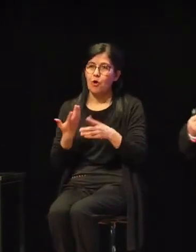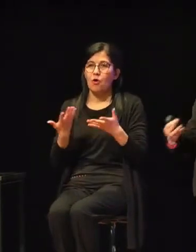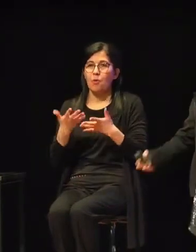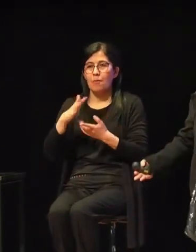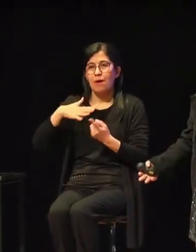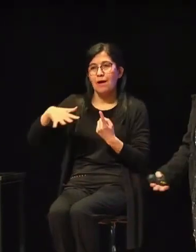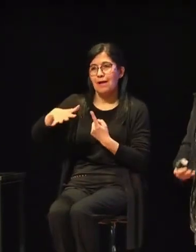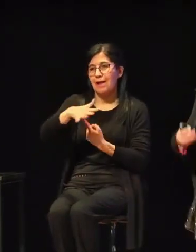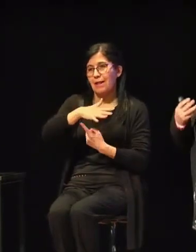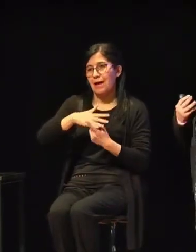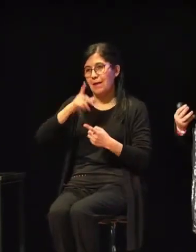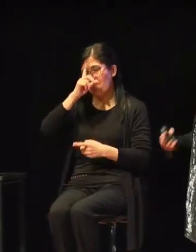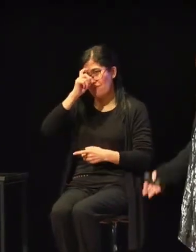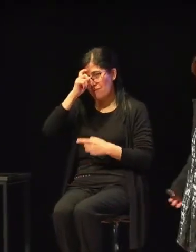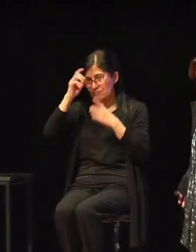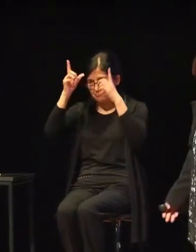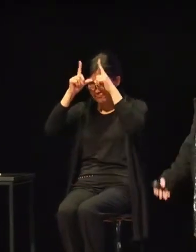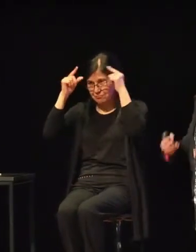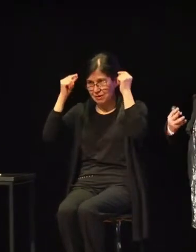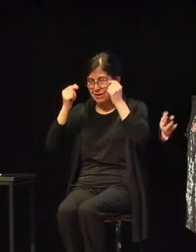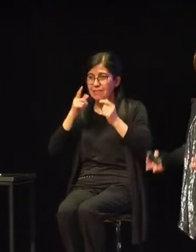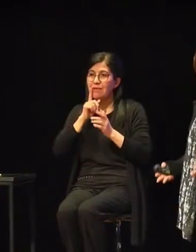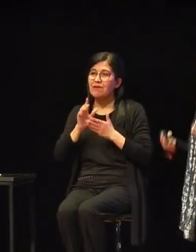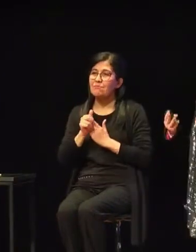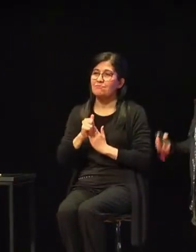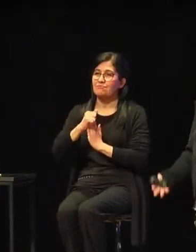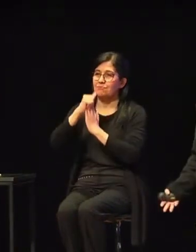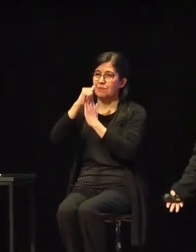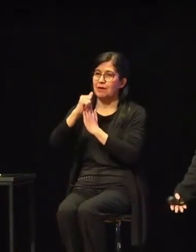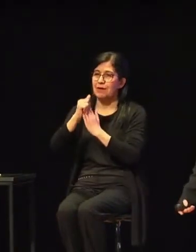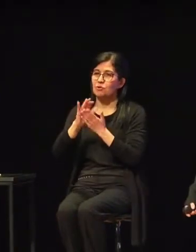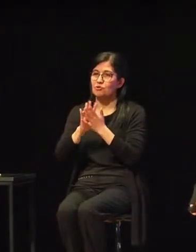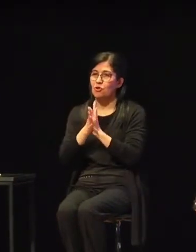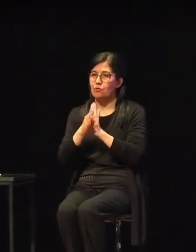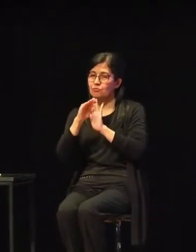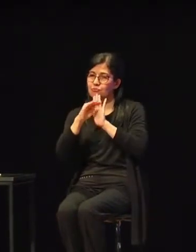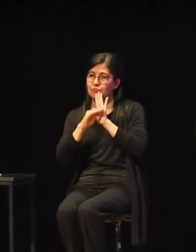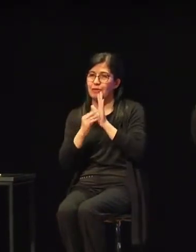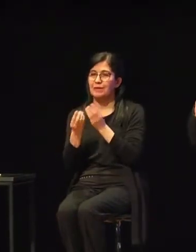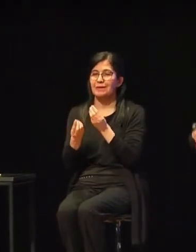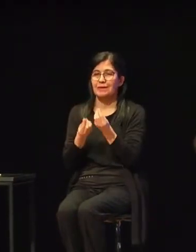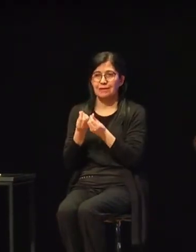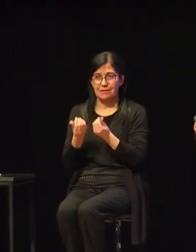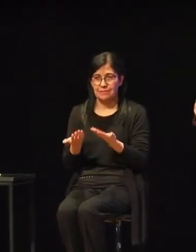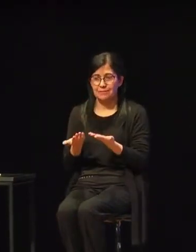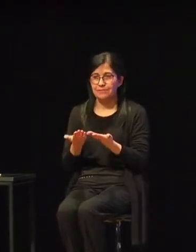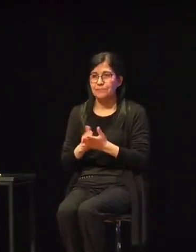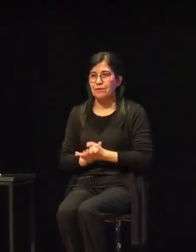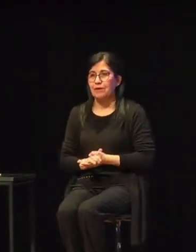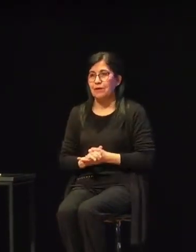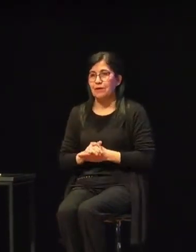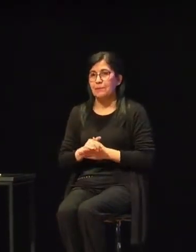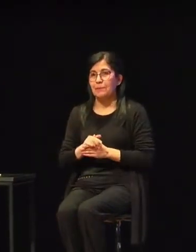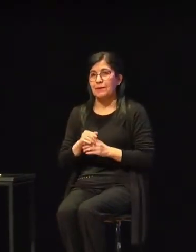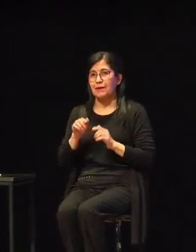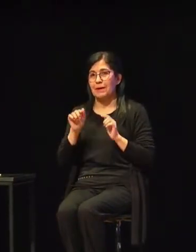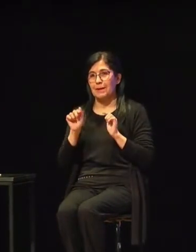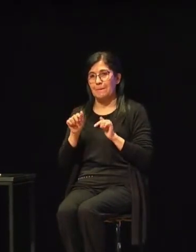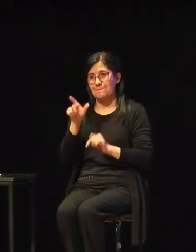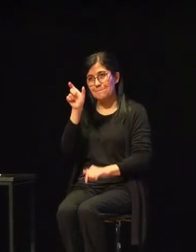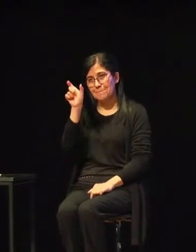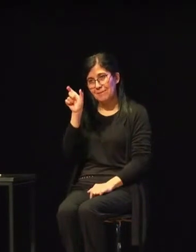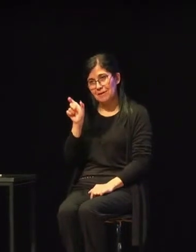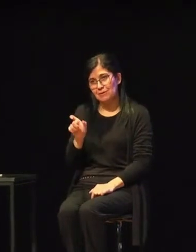área de enfermería tiene que posicionarse en los indicadores de calidad. Y básicamente la bruja de